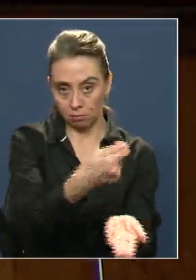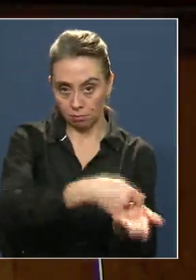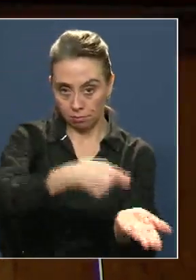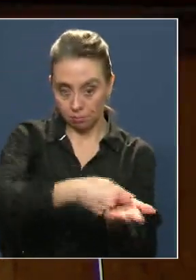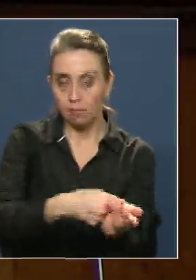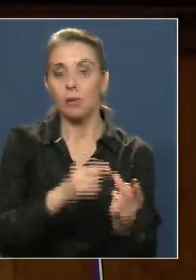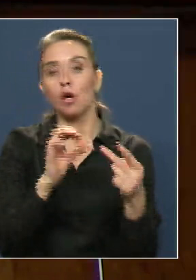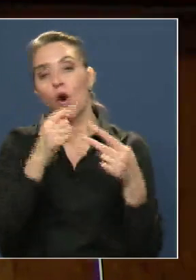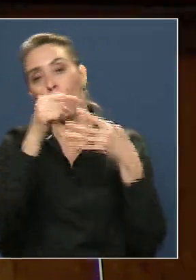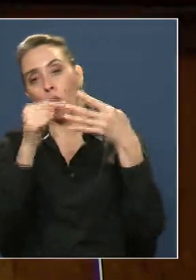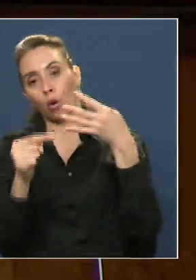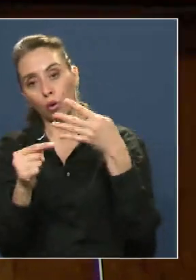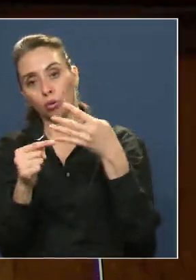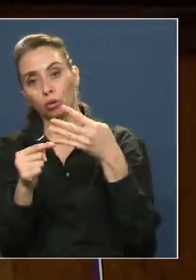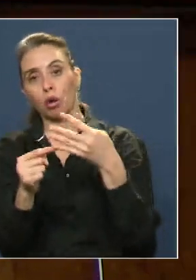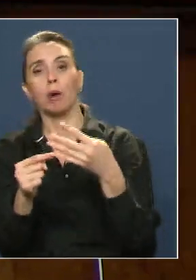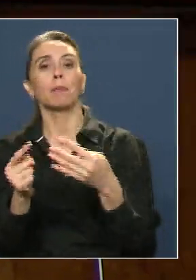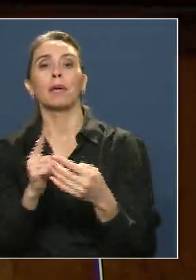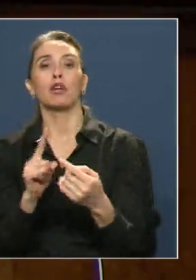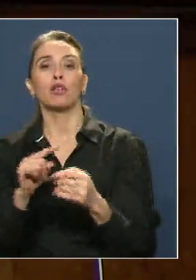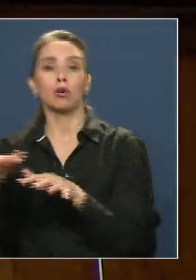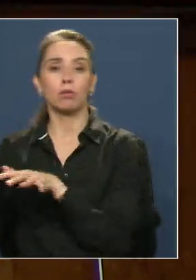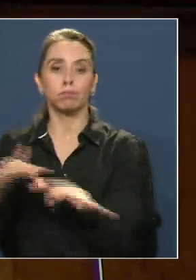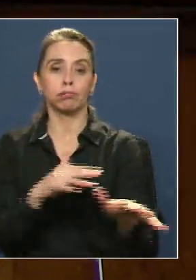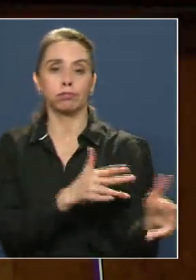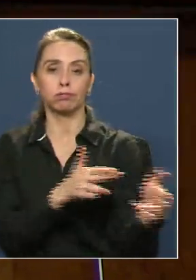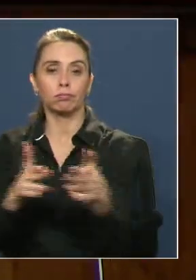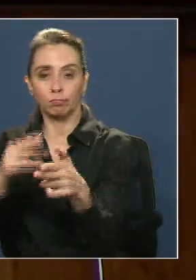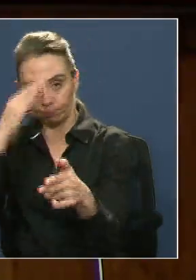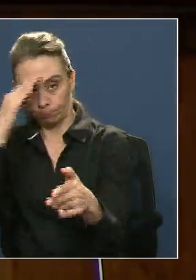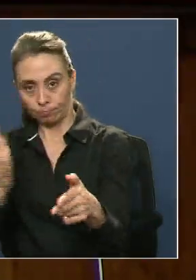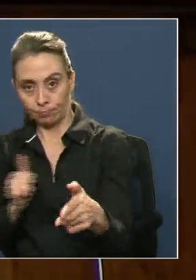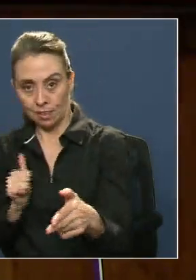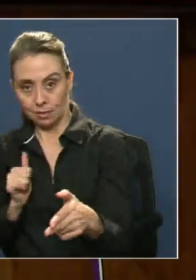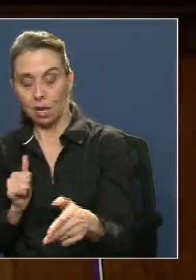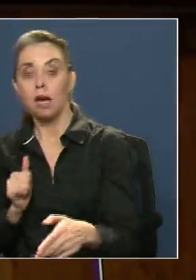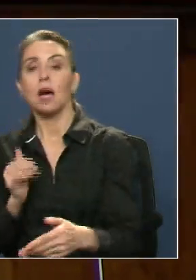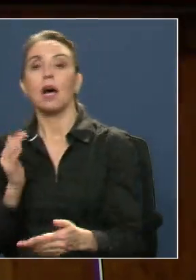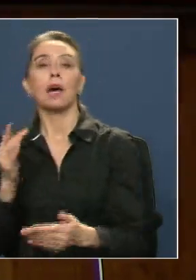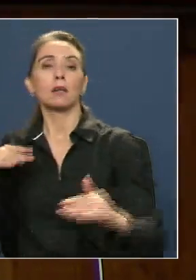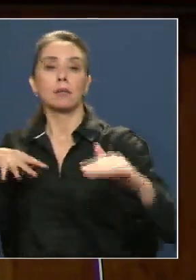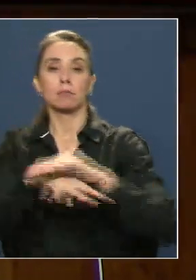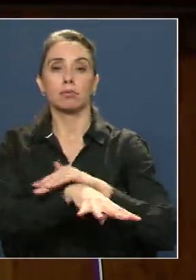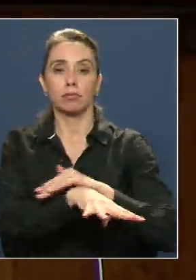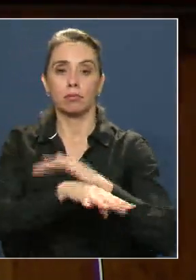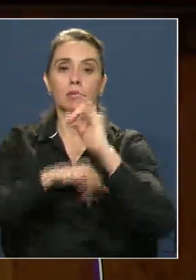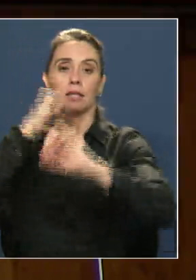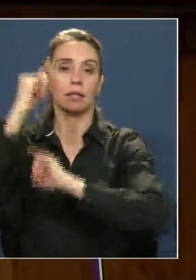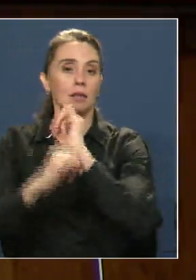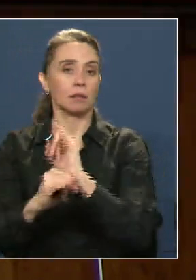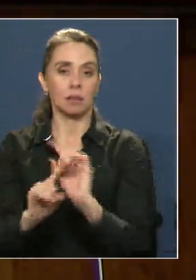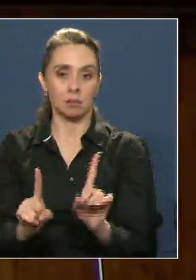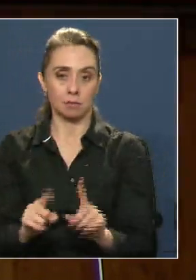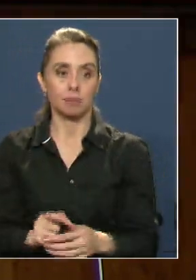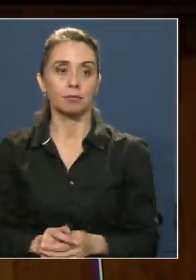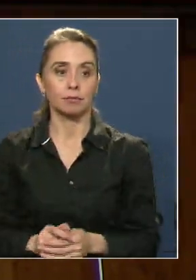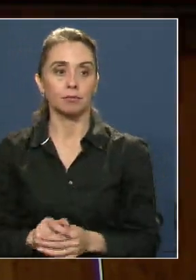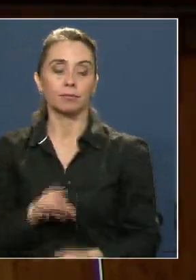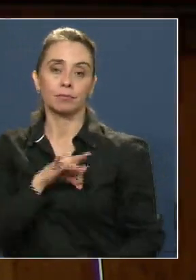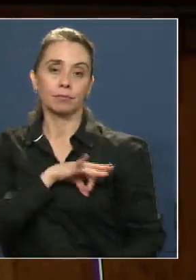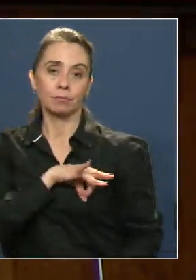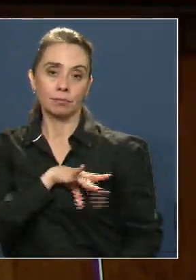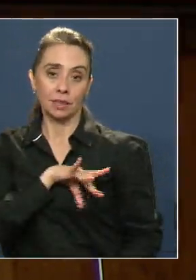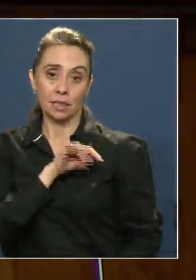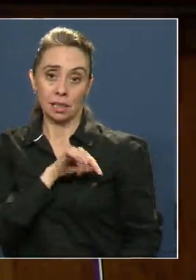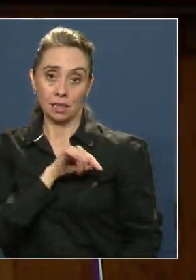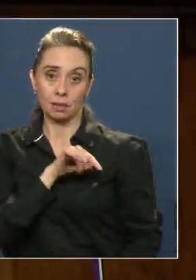índole que no suponen el uso de la fuerza armada hasta la intervención militar internacional. En Chile,